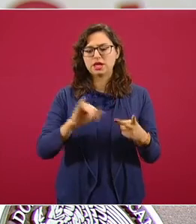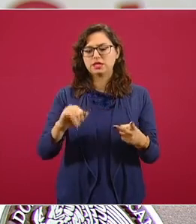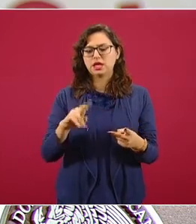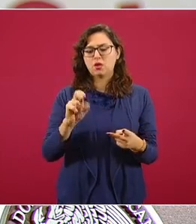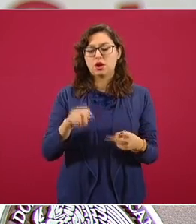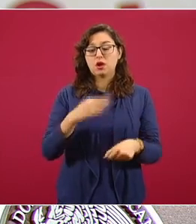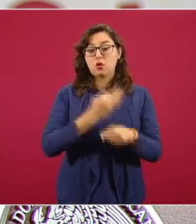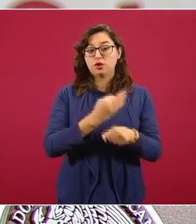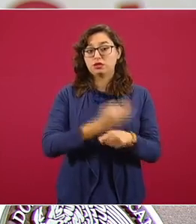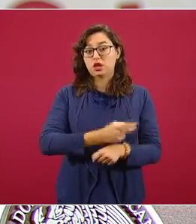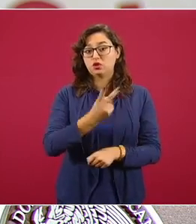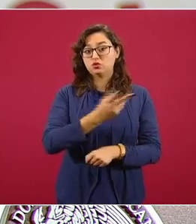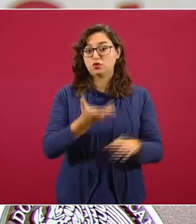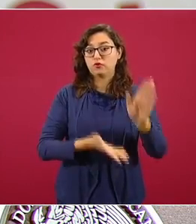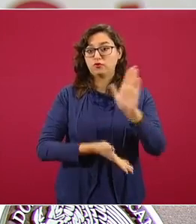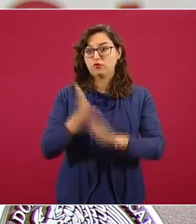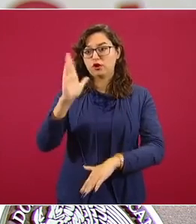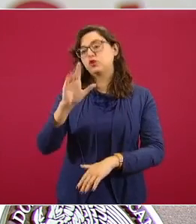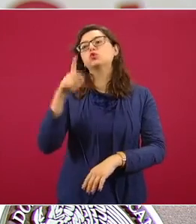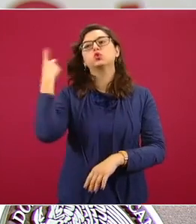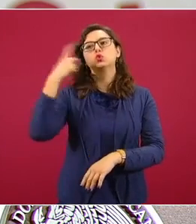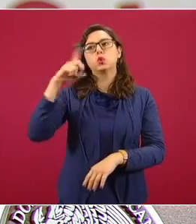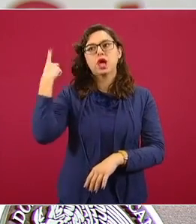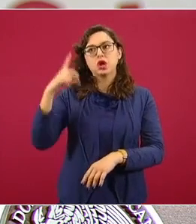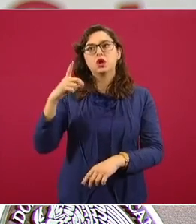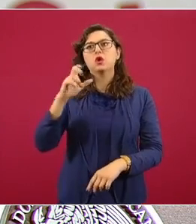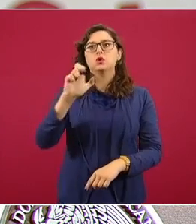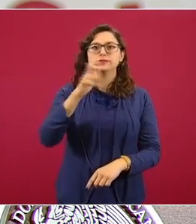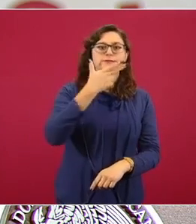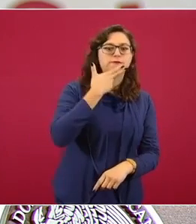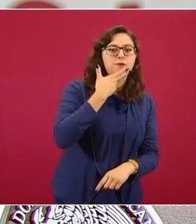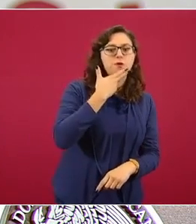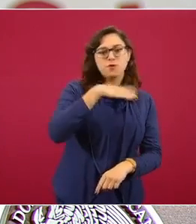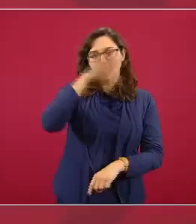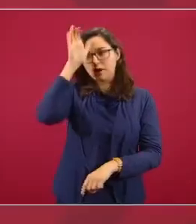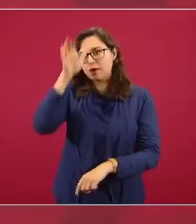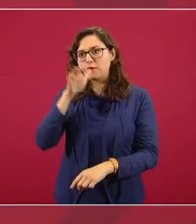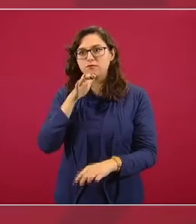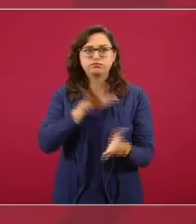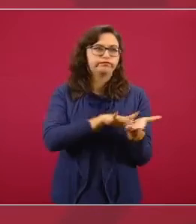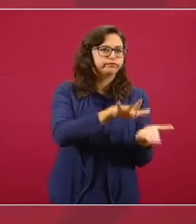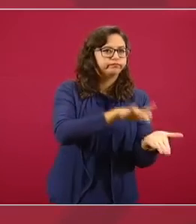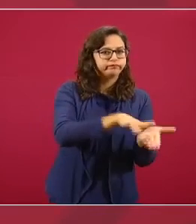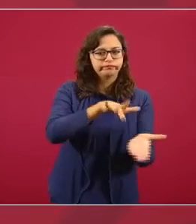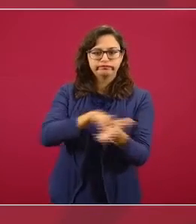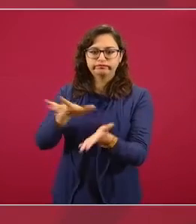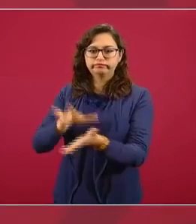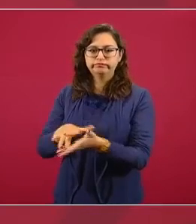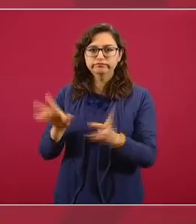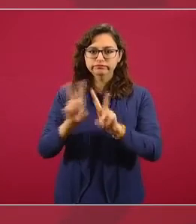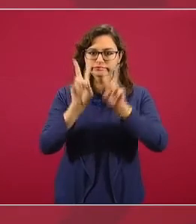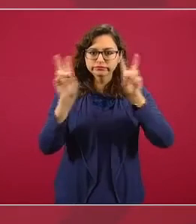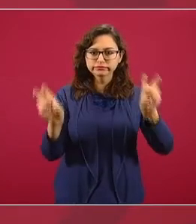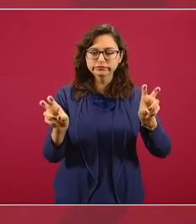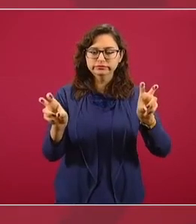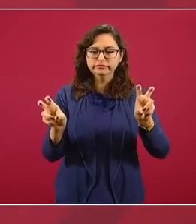apoyando en Chihuahua, en Durango, en Coahuila, para